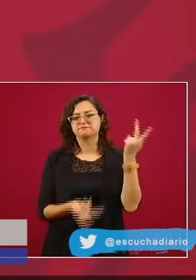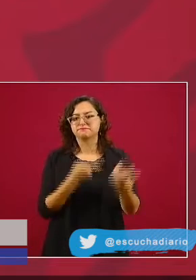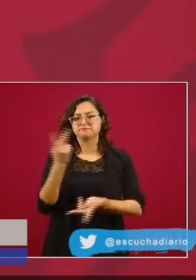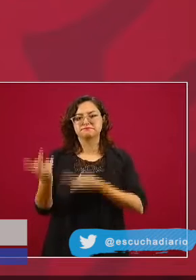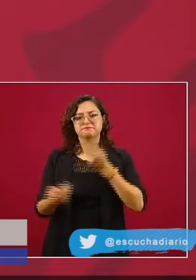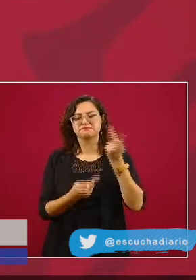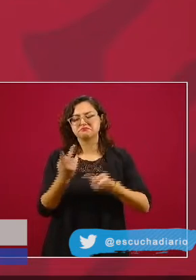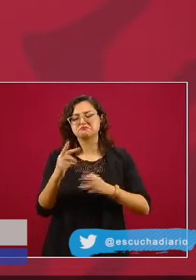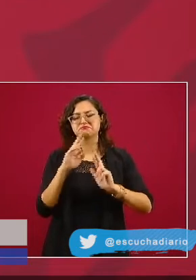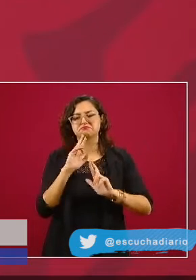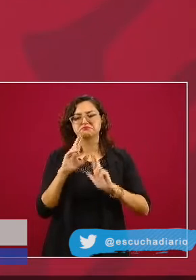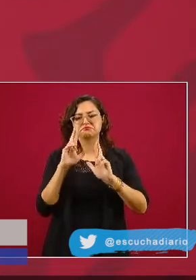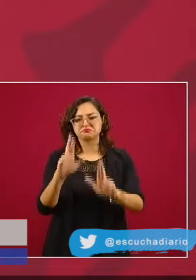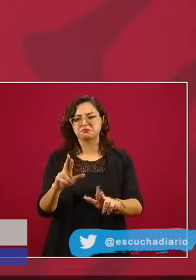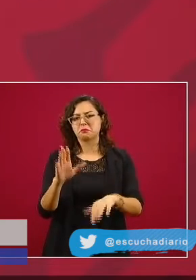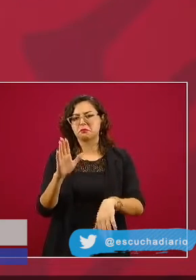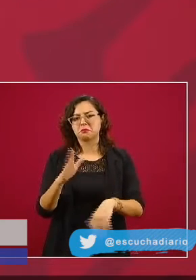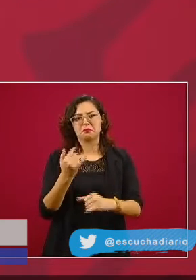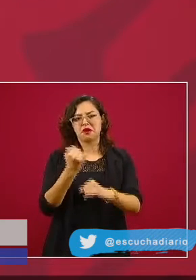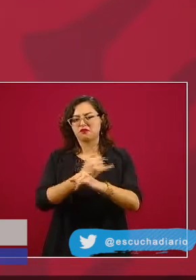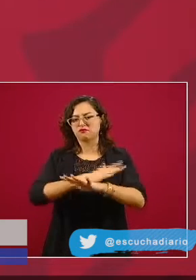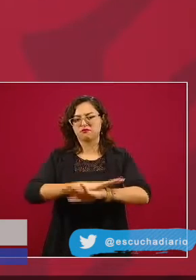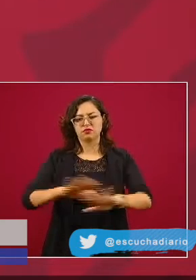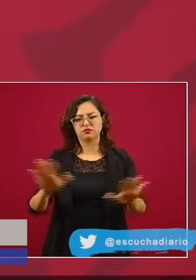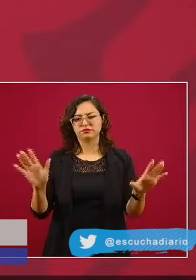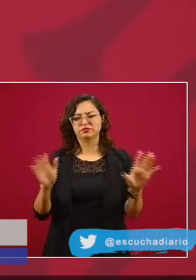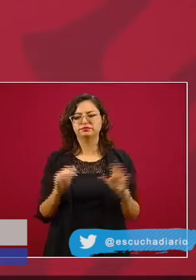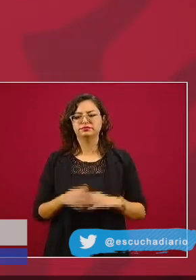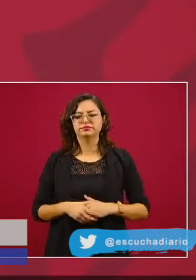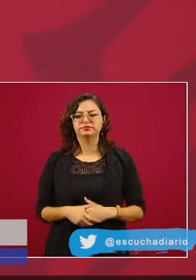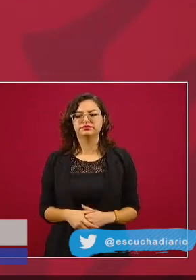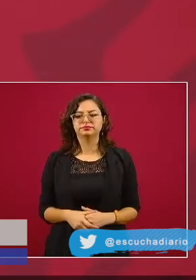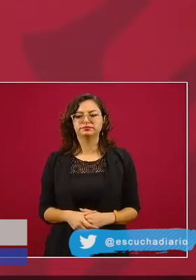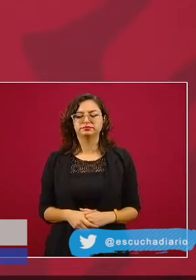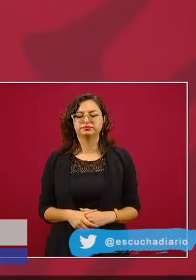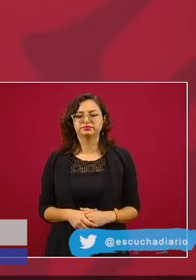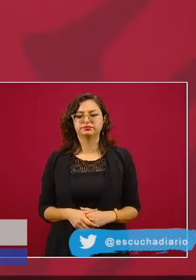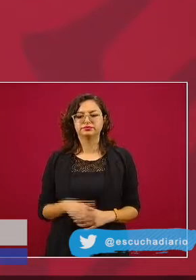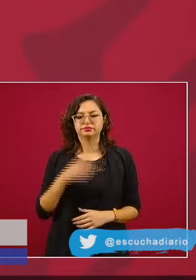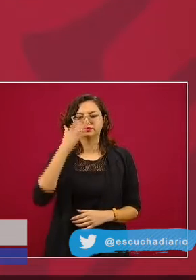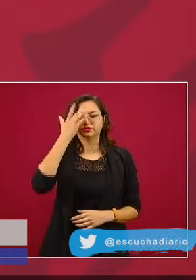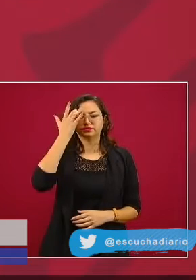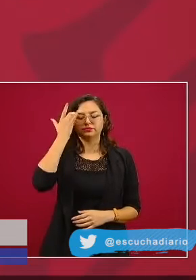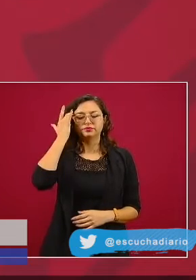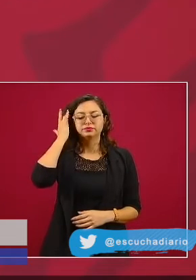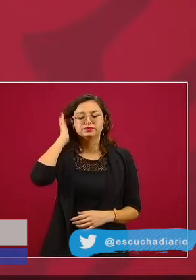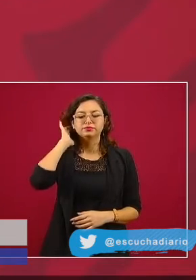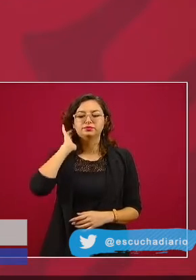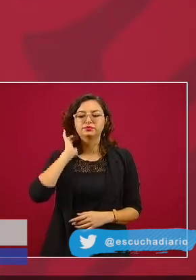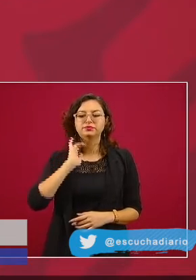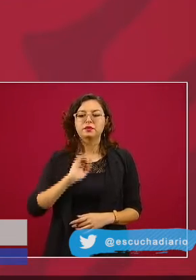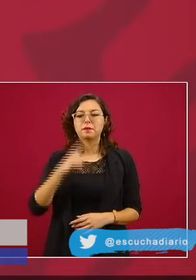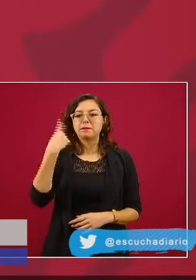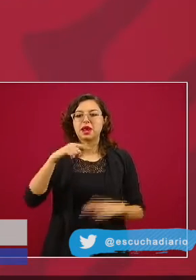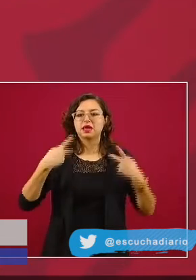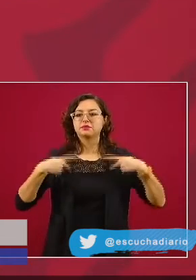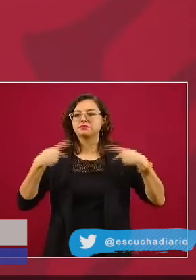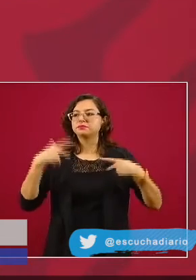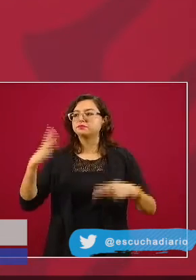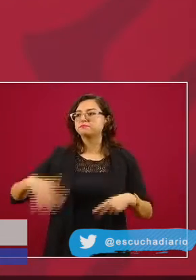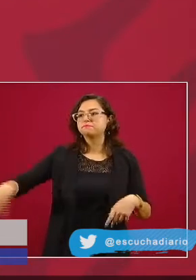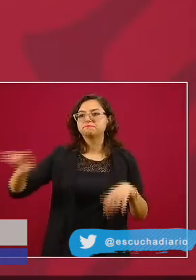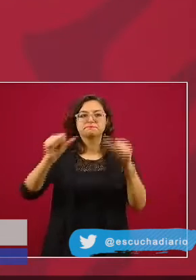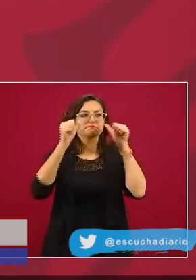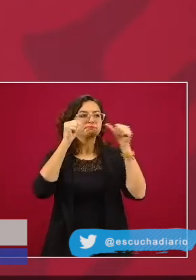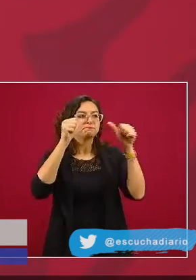que volará mañana rumbo a Washington en compañía del canciller Marcelo Ebrard, Alfonso Romo, Graciela Márquez y la embajadora